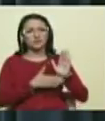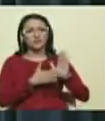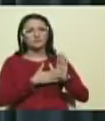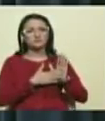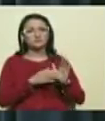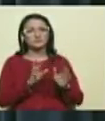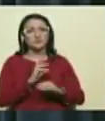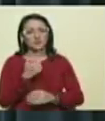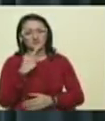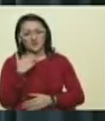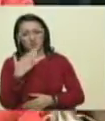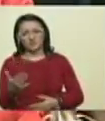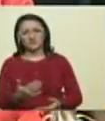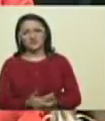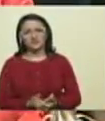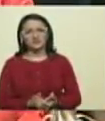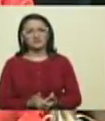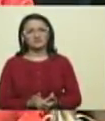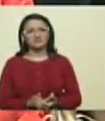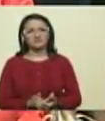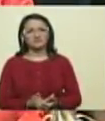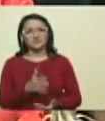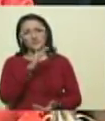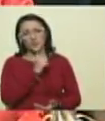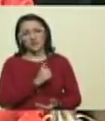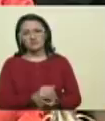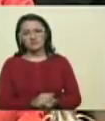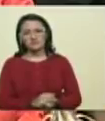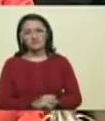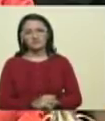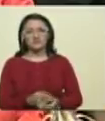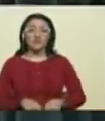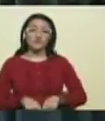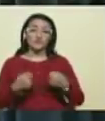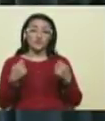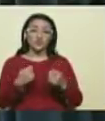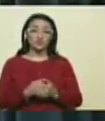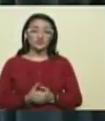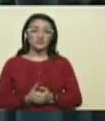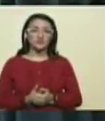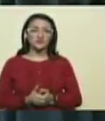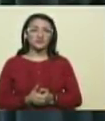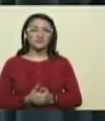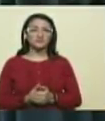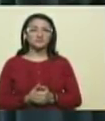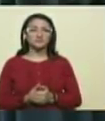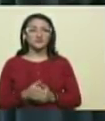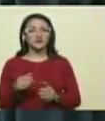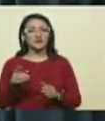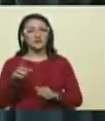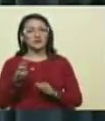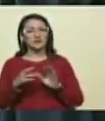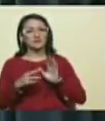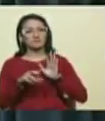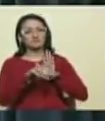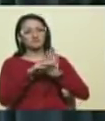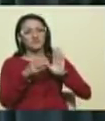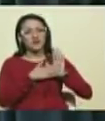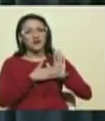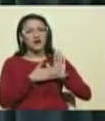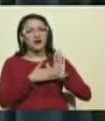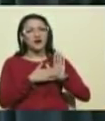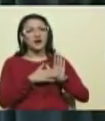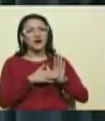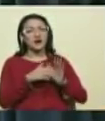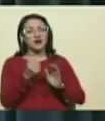eso no existe, es inexistente, puesto que viola algo que está por encima de esa resolución, que es la Carta de la